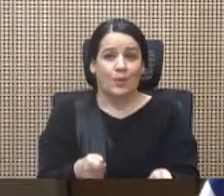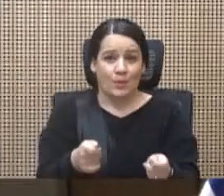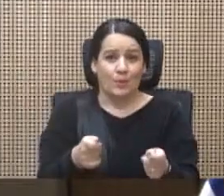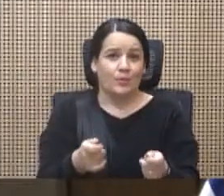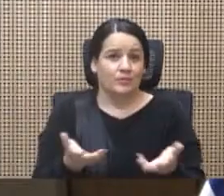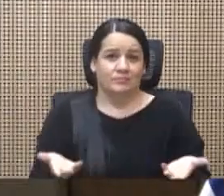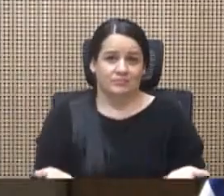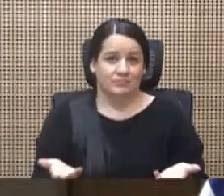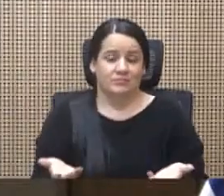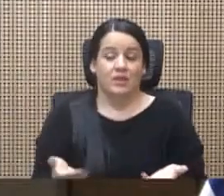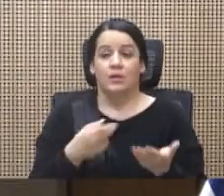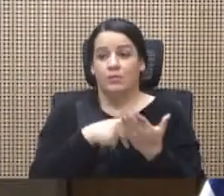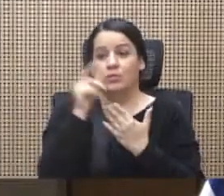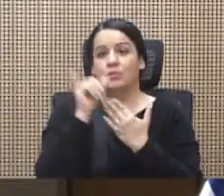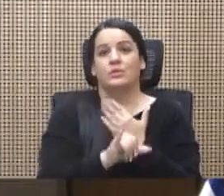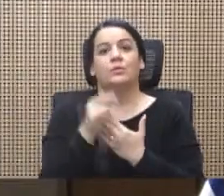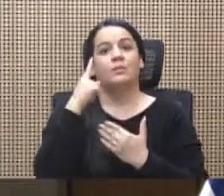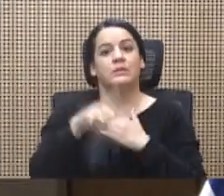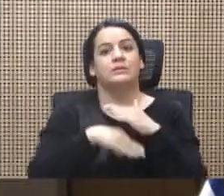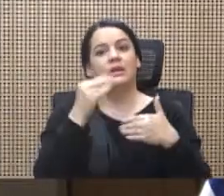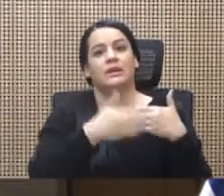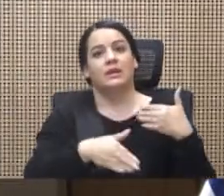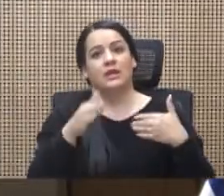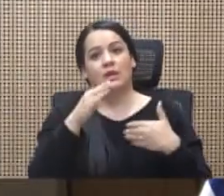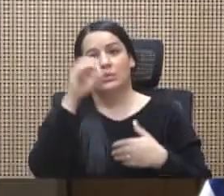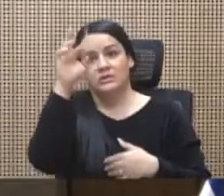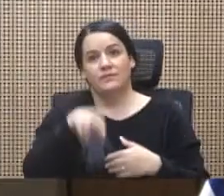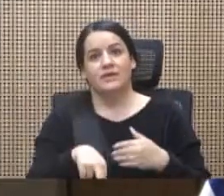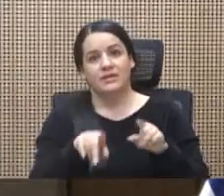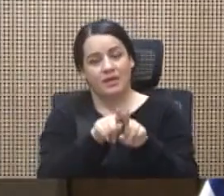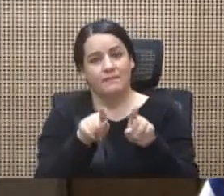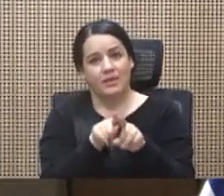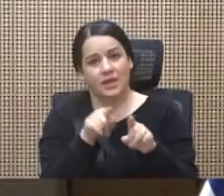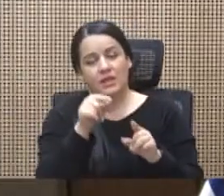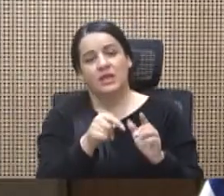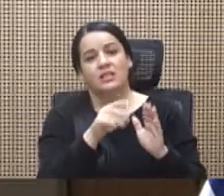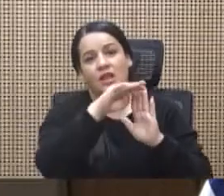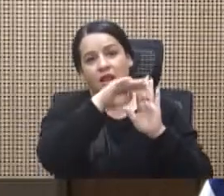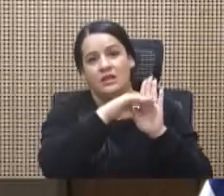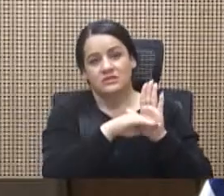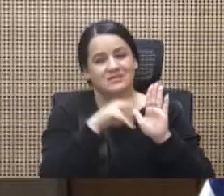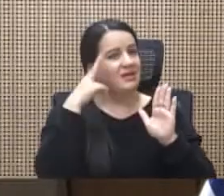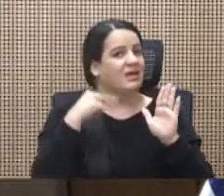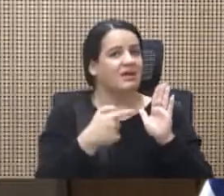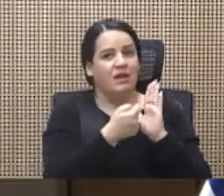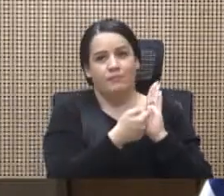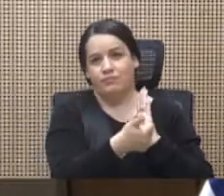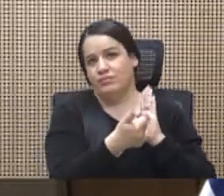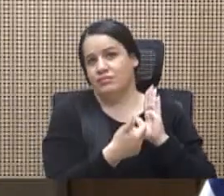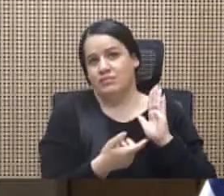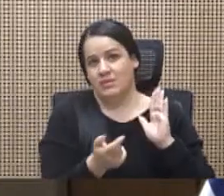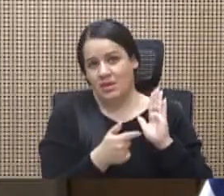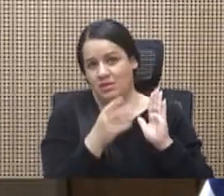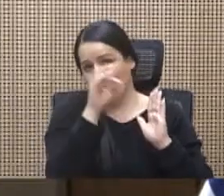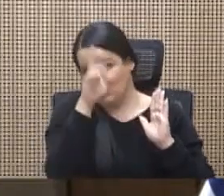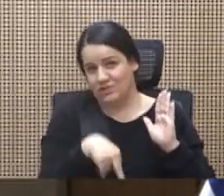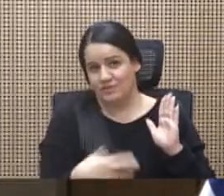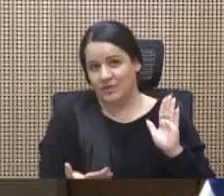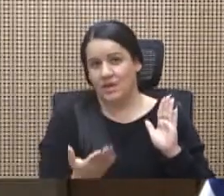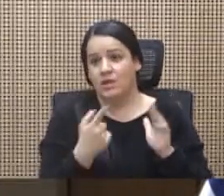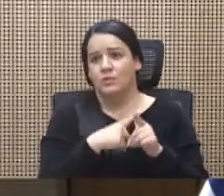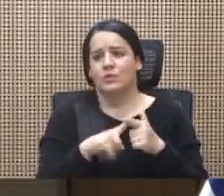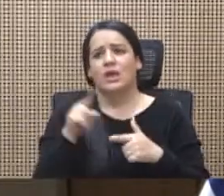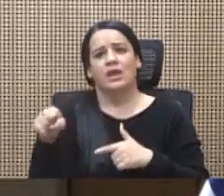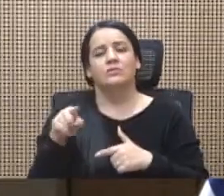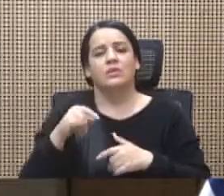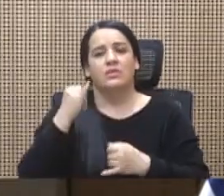los proyectos para sacar a Costa Rica de la lista negra Los terminaron convocando hacia el final de Las sesiones extraordinarias cuando